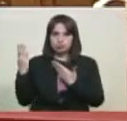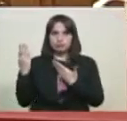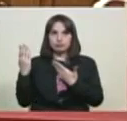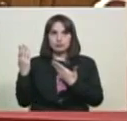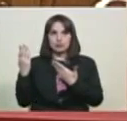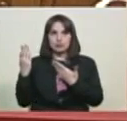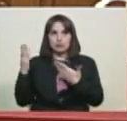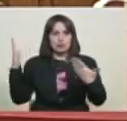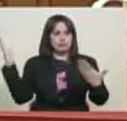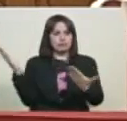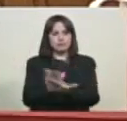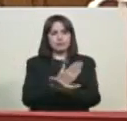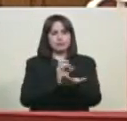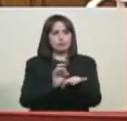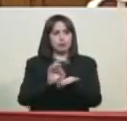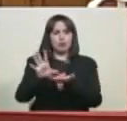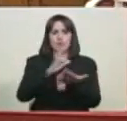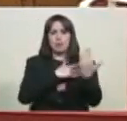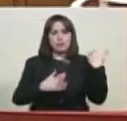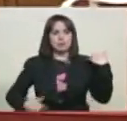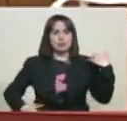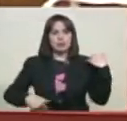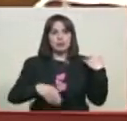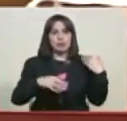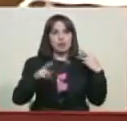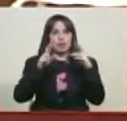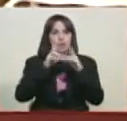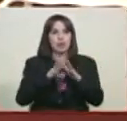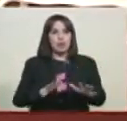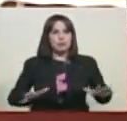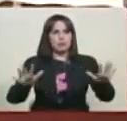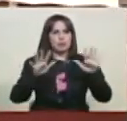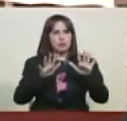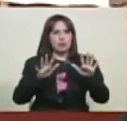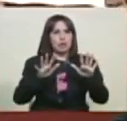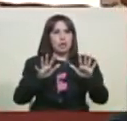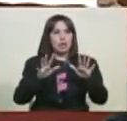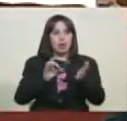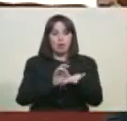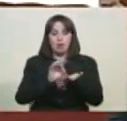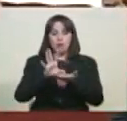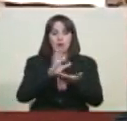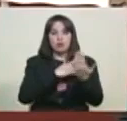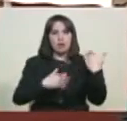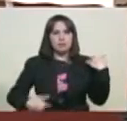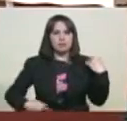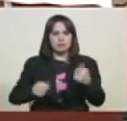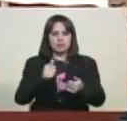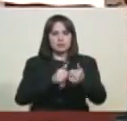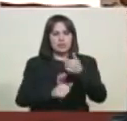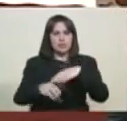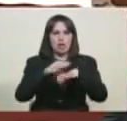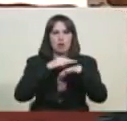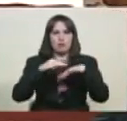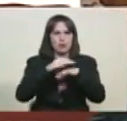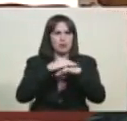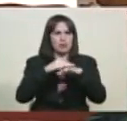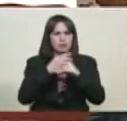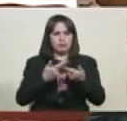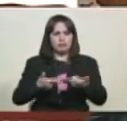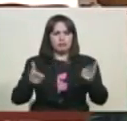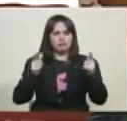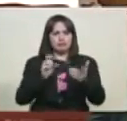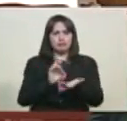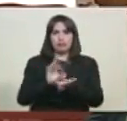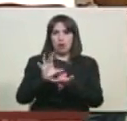se destituyó al presidente de la República, al vicepresidente, a los ministros. Desde este mismo